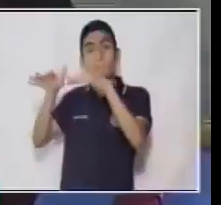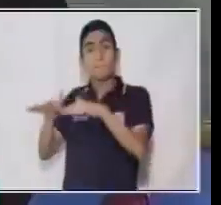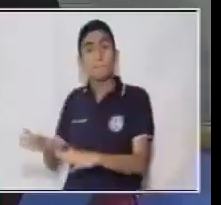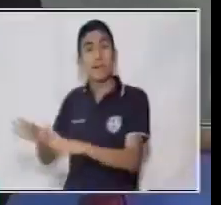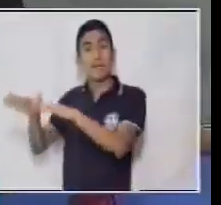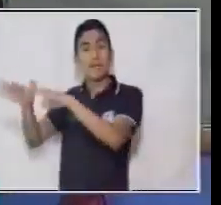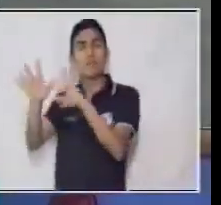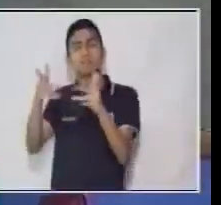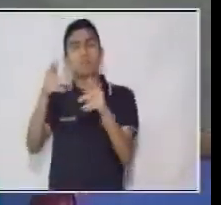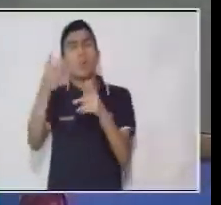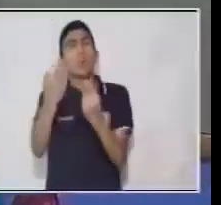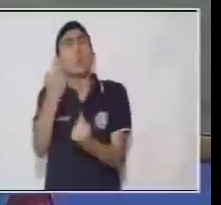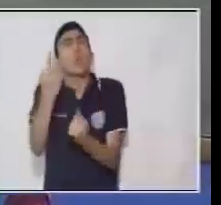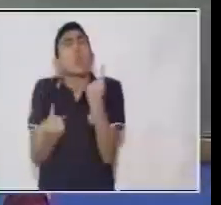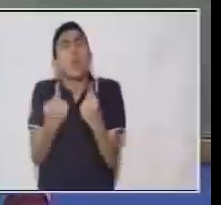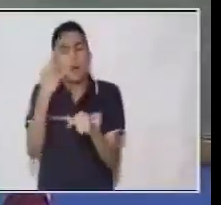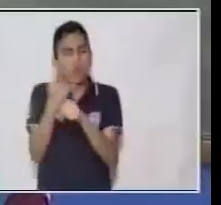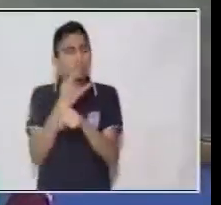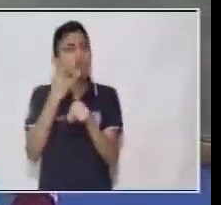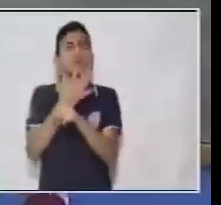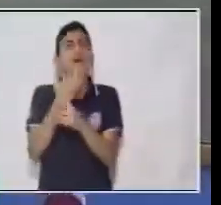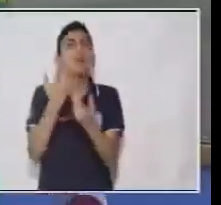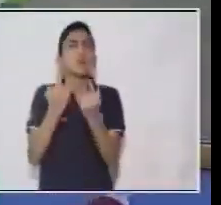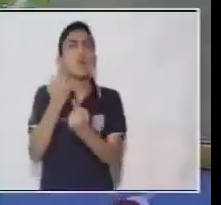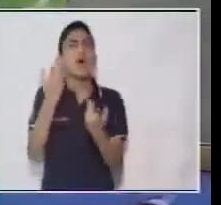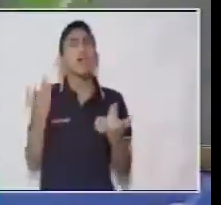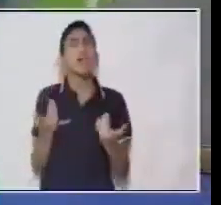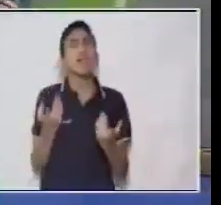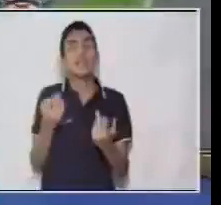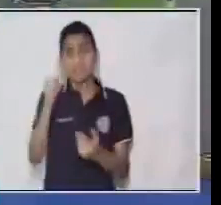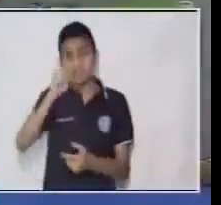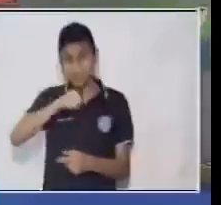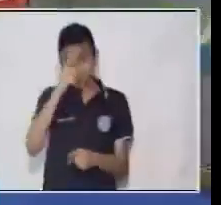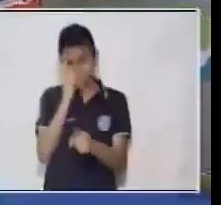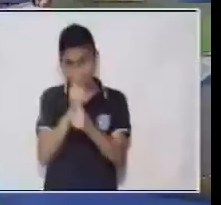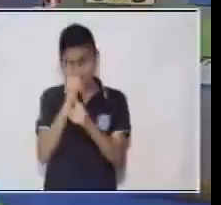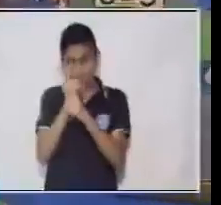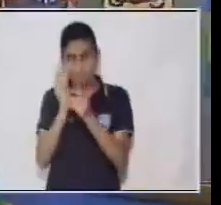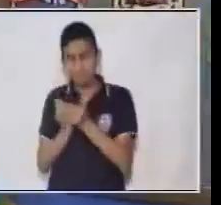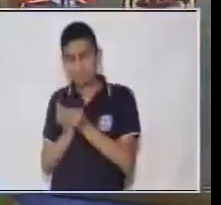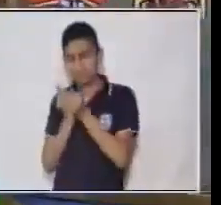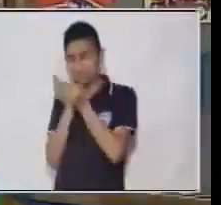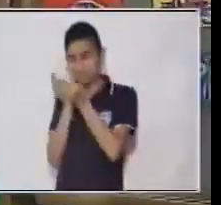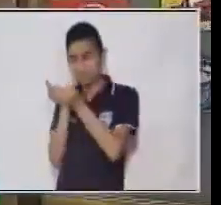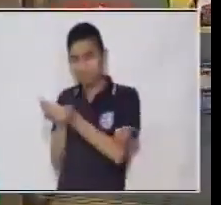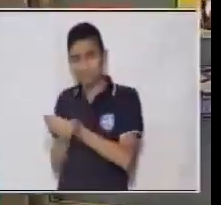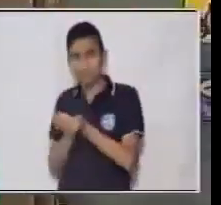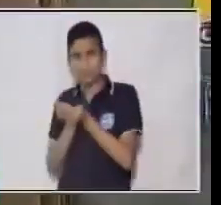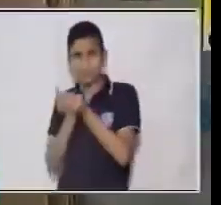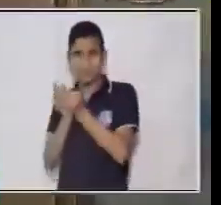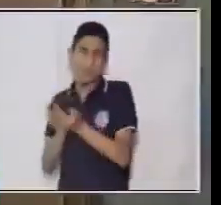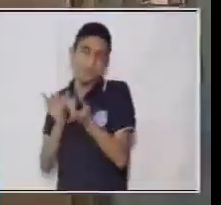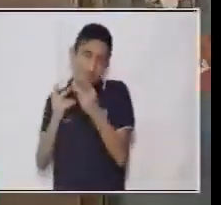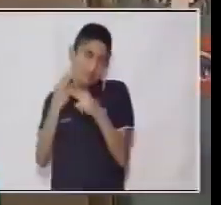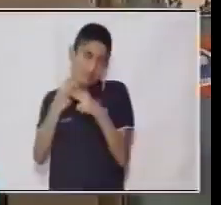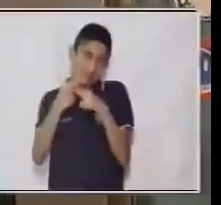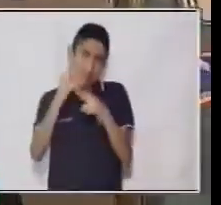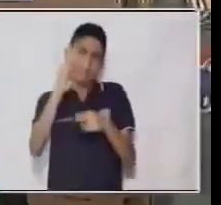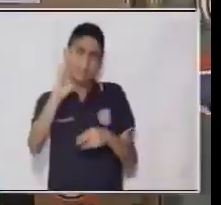agua? ¿Cuál es? El bote o barco,